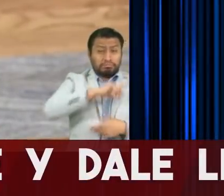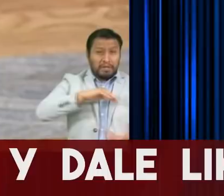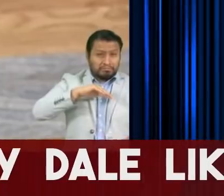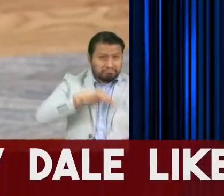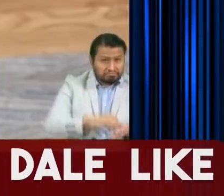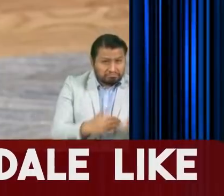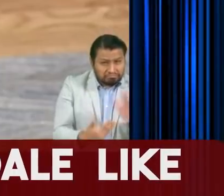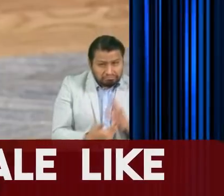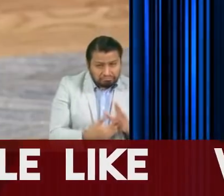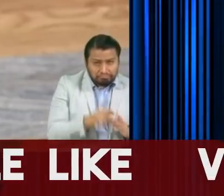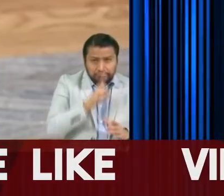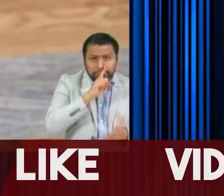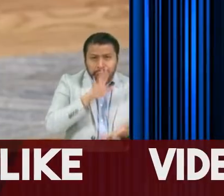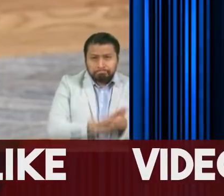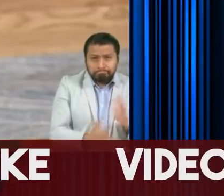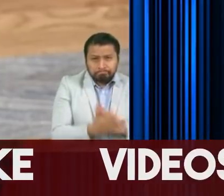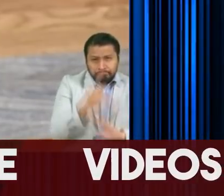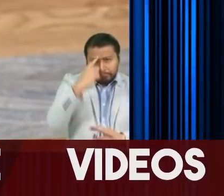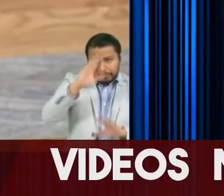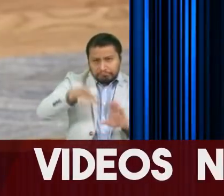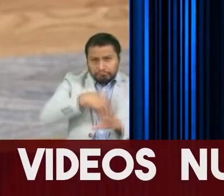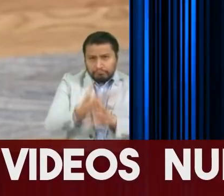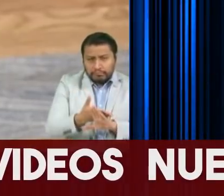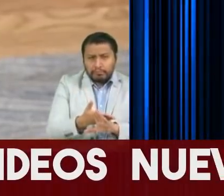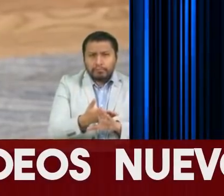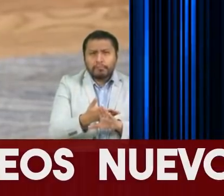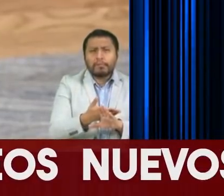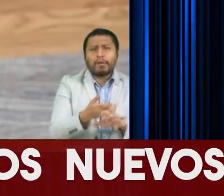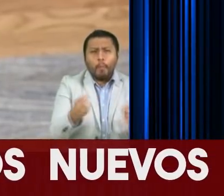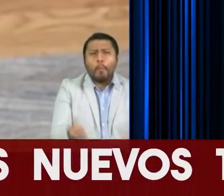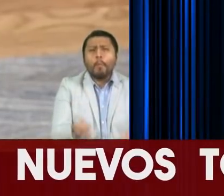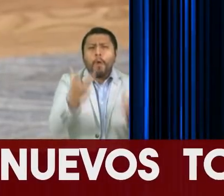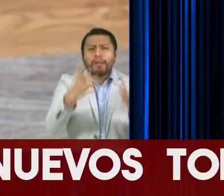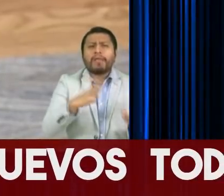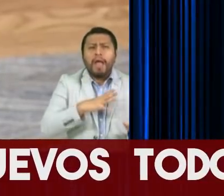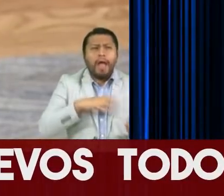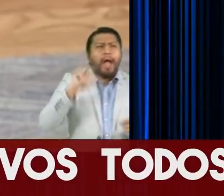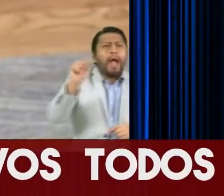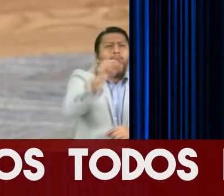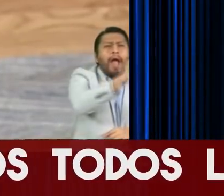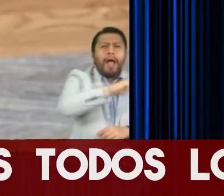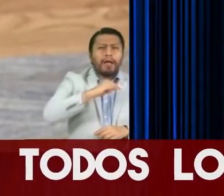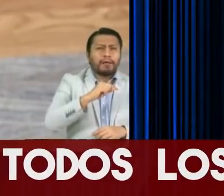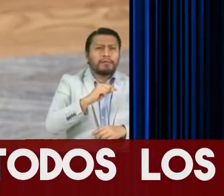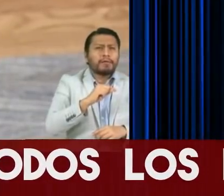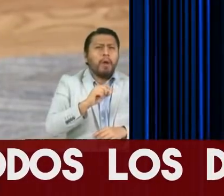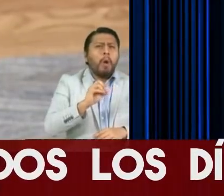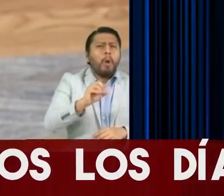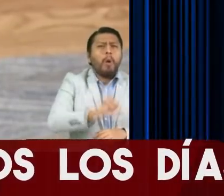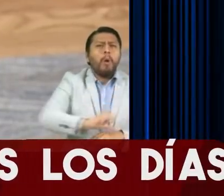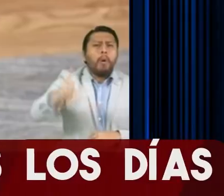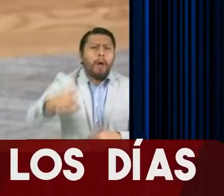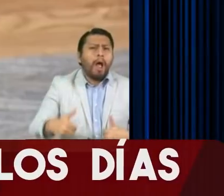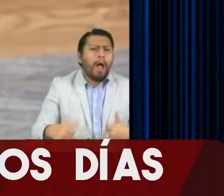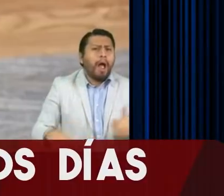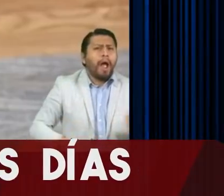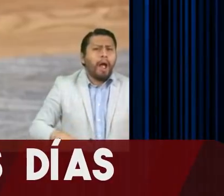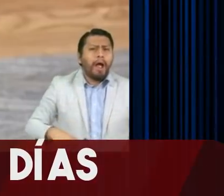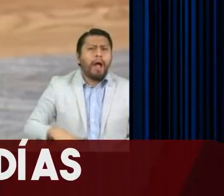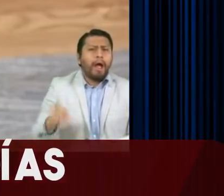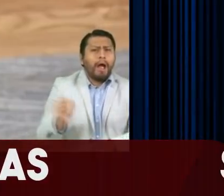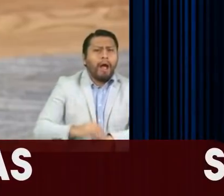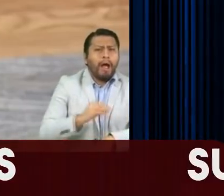boicot institucional se agregaron más acciones para reventar desde el interior